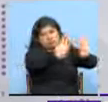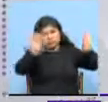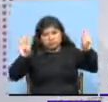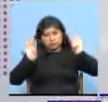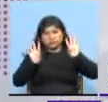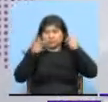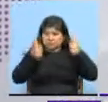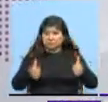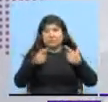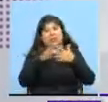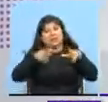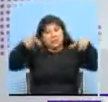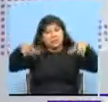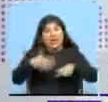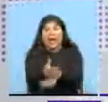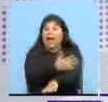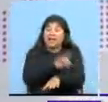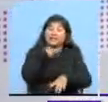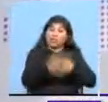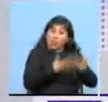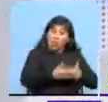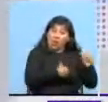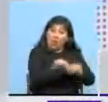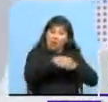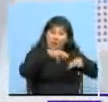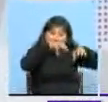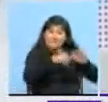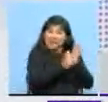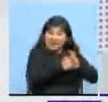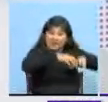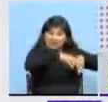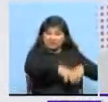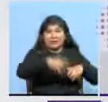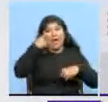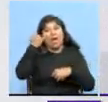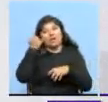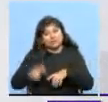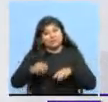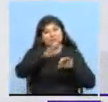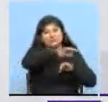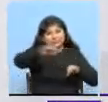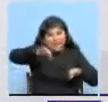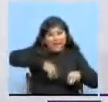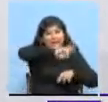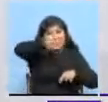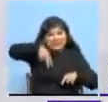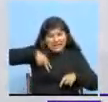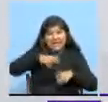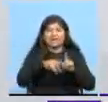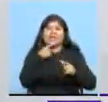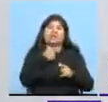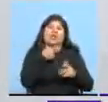piedra, ahí tenemos el otro arco. Han pintado, pero bueno, ya se le pintó. Y bueno, quería probar una